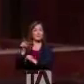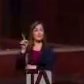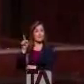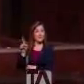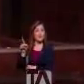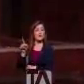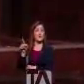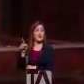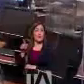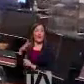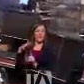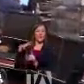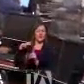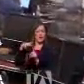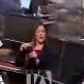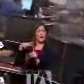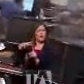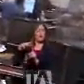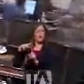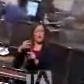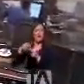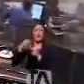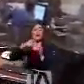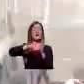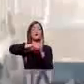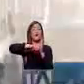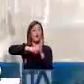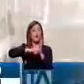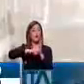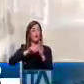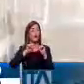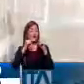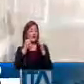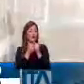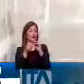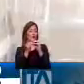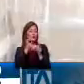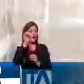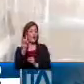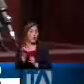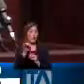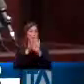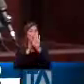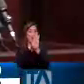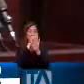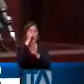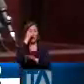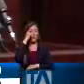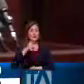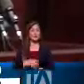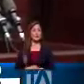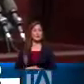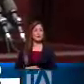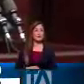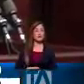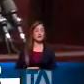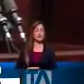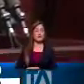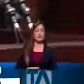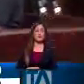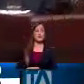estos fueron los ataques y réplicas entre el excontralor subrogante y la bancada de la Revolución Ciudadana. Haz de tomar